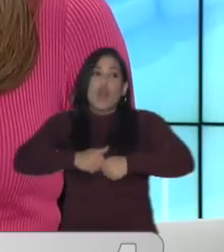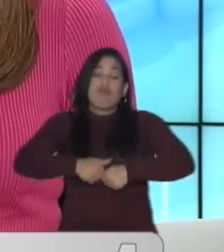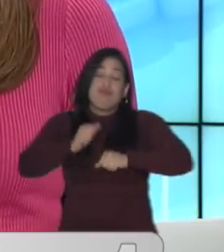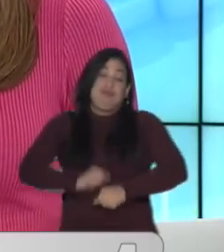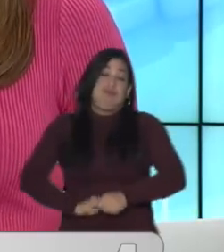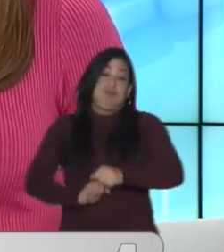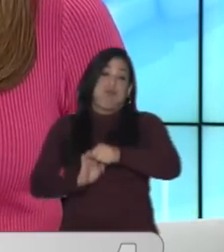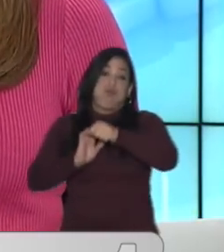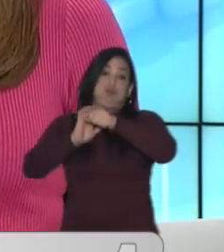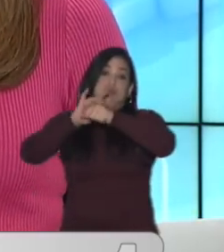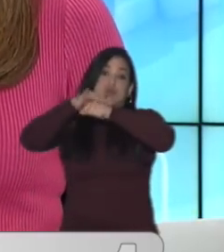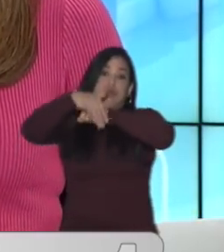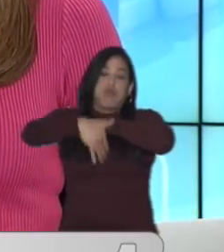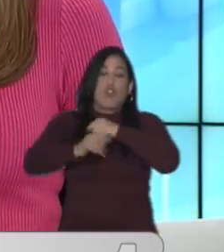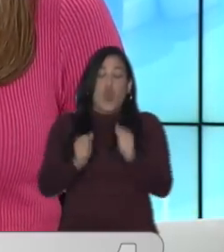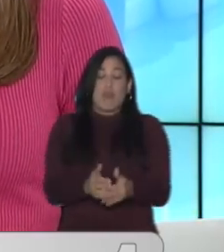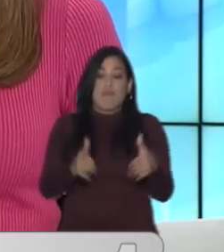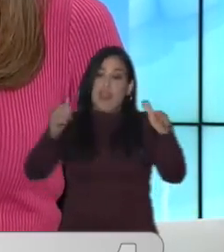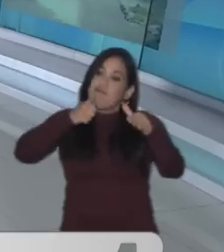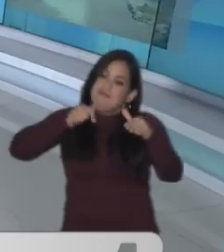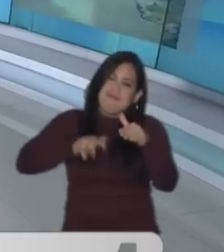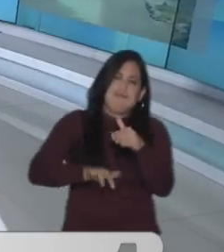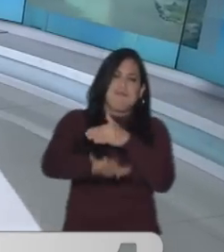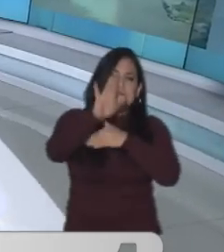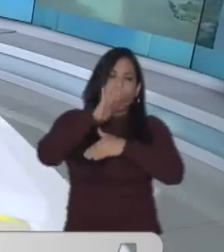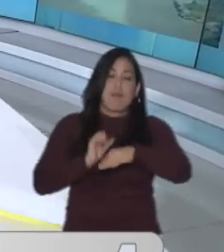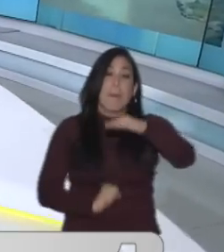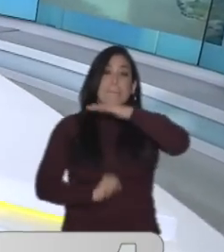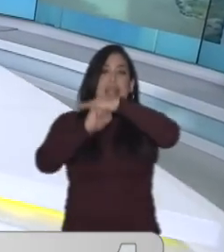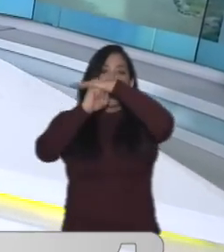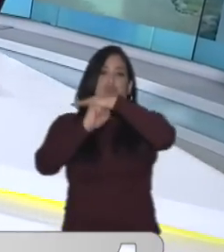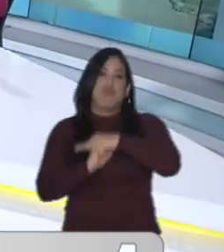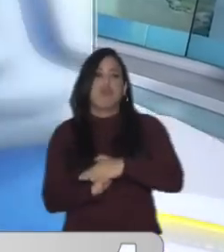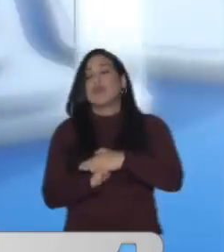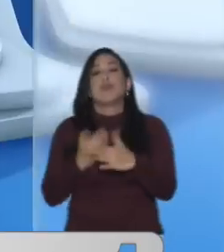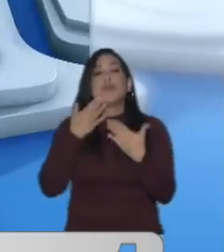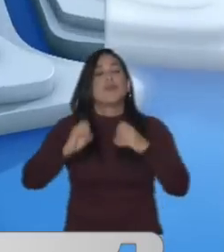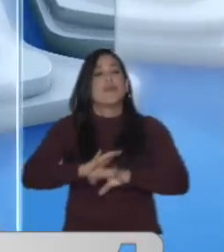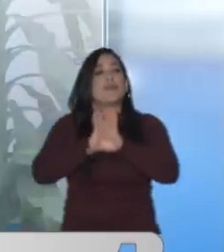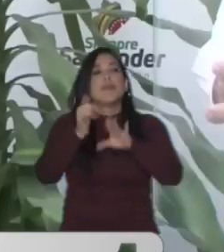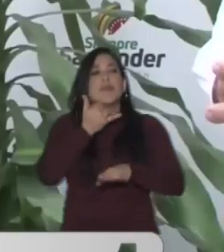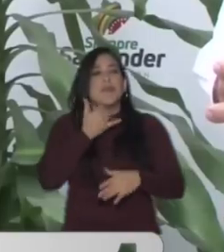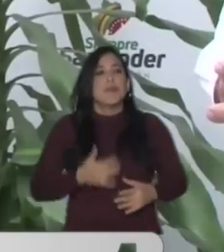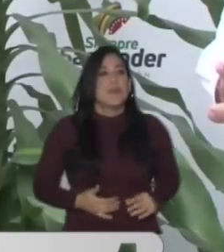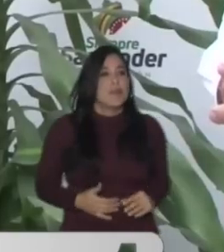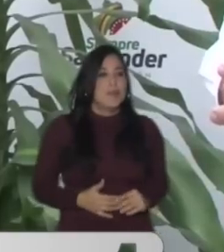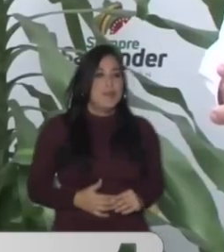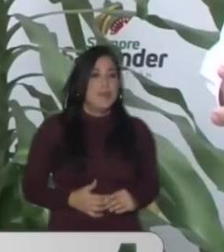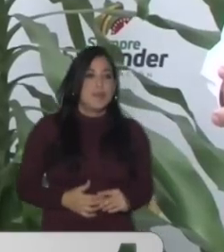del embalse. Ana Mercedes Ariza, ¿qué otros detalles se conocen de estos hechos? Buenos días.